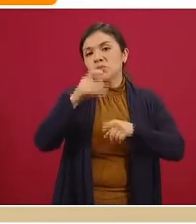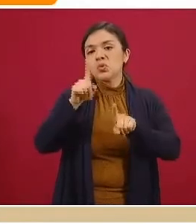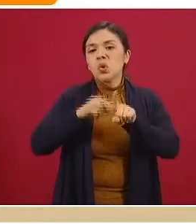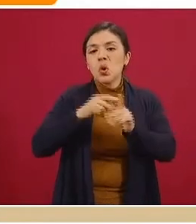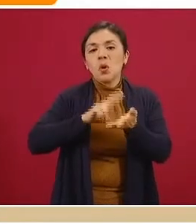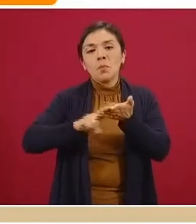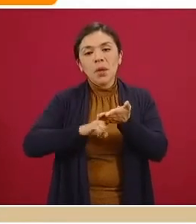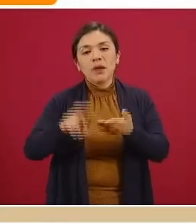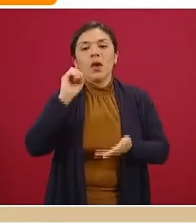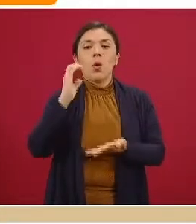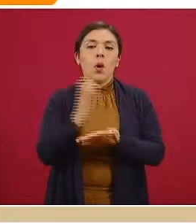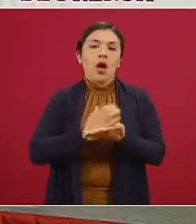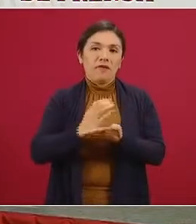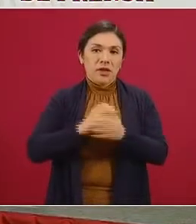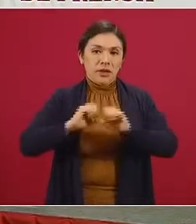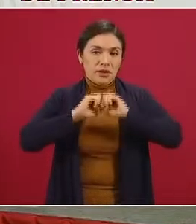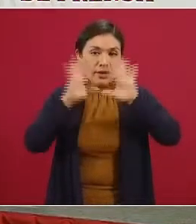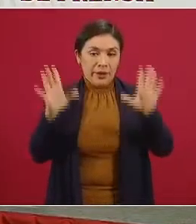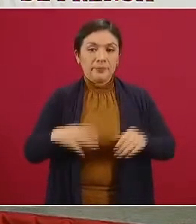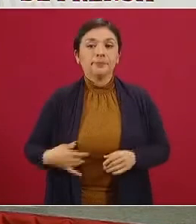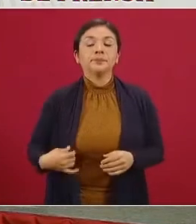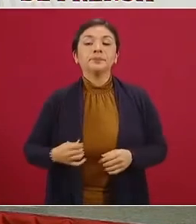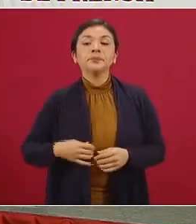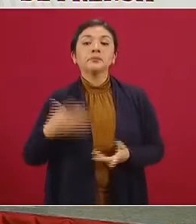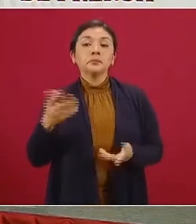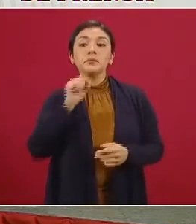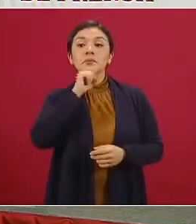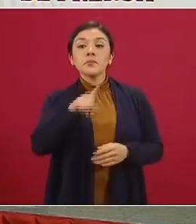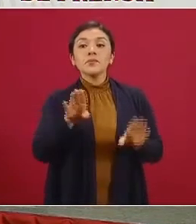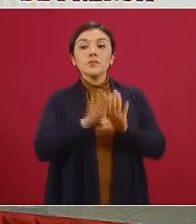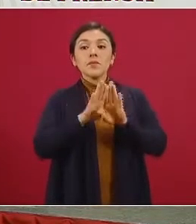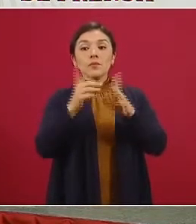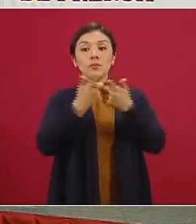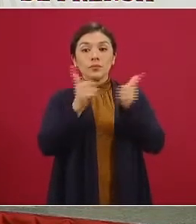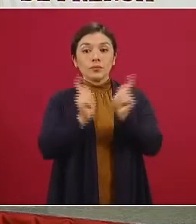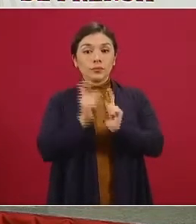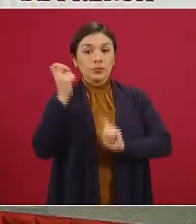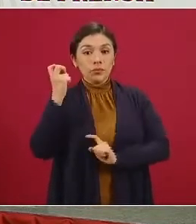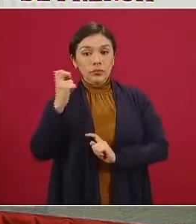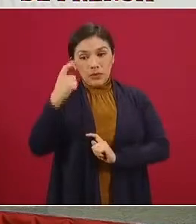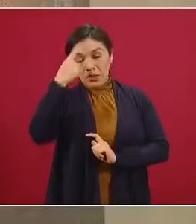color verde o café claro. Y lógicamente también dentro del grupo